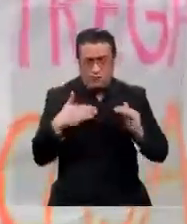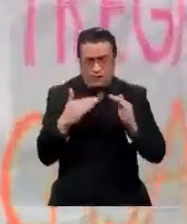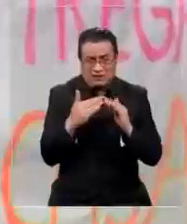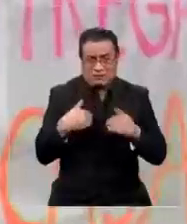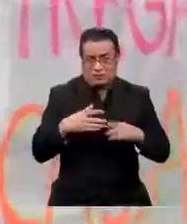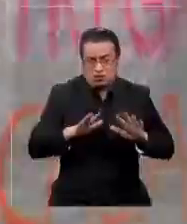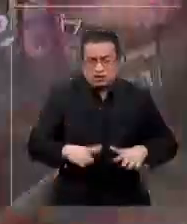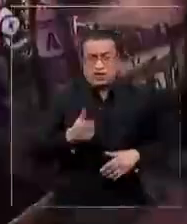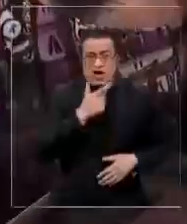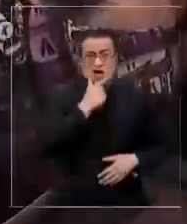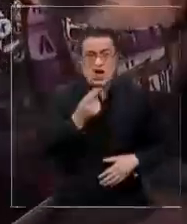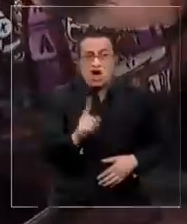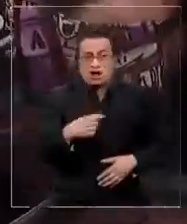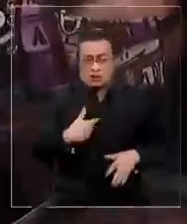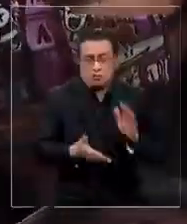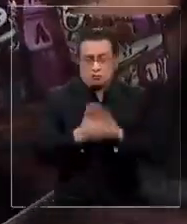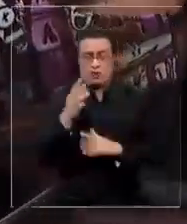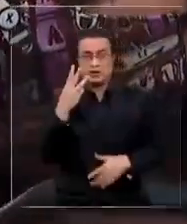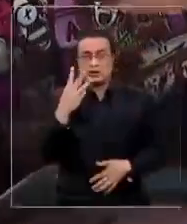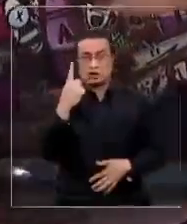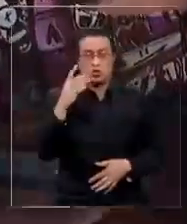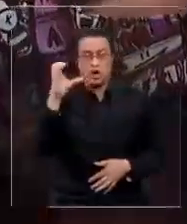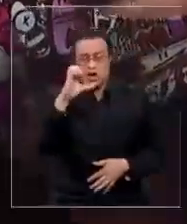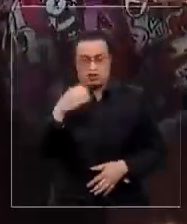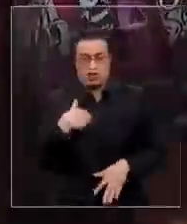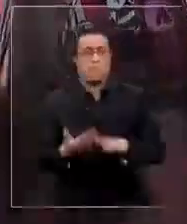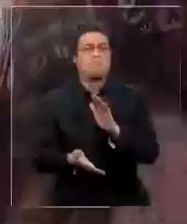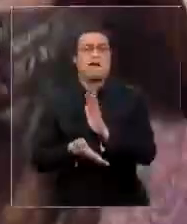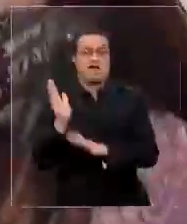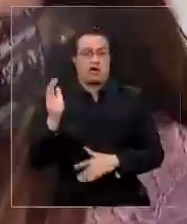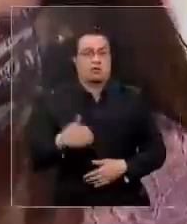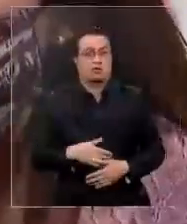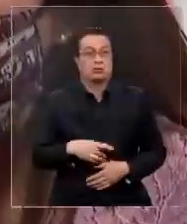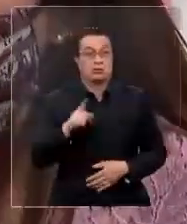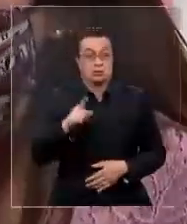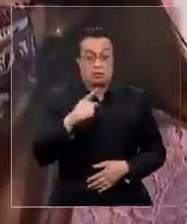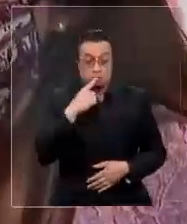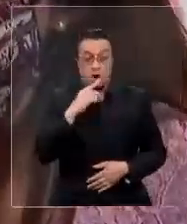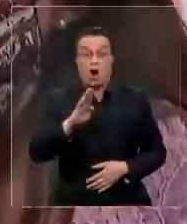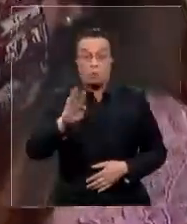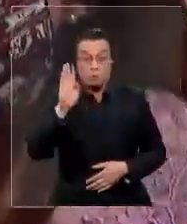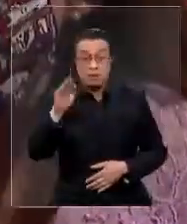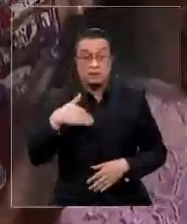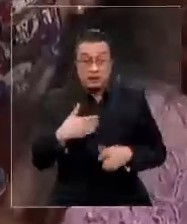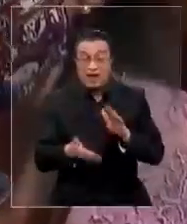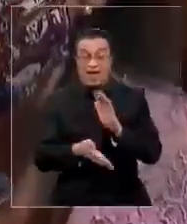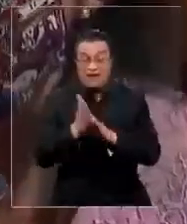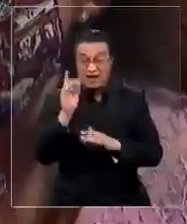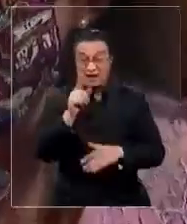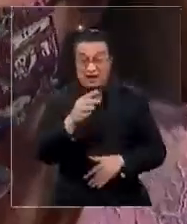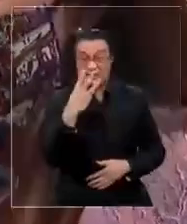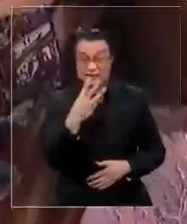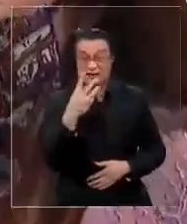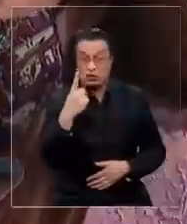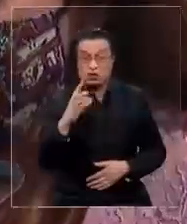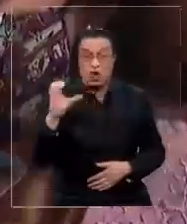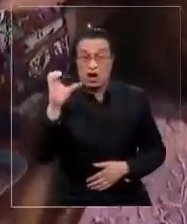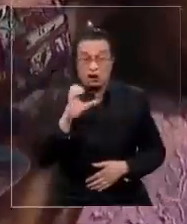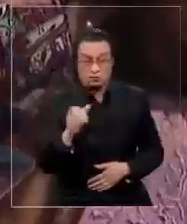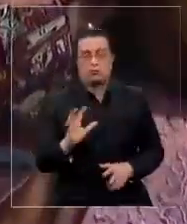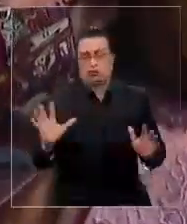este es el 31 de los promete que van a abandonar la vivienda el 31 de